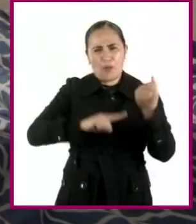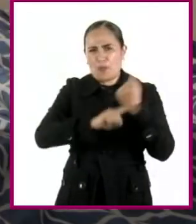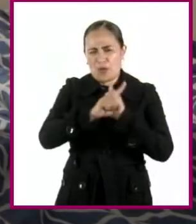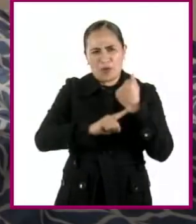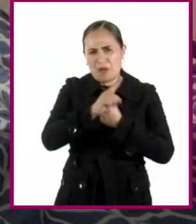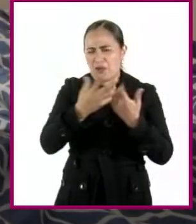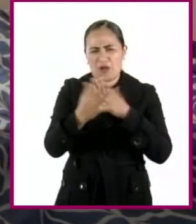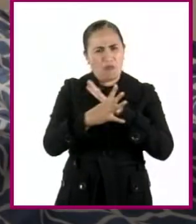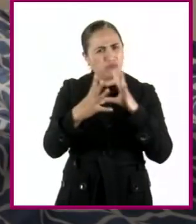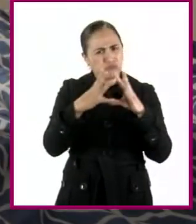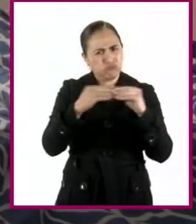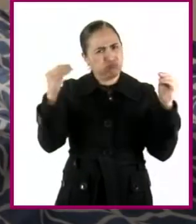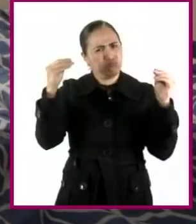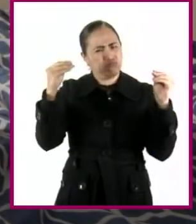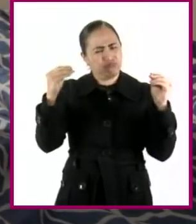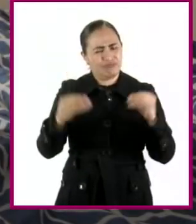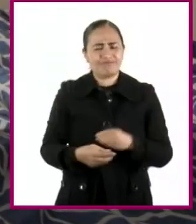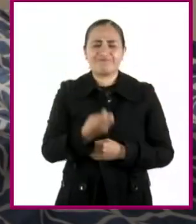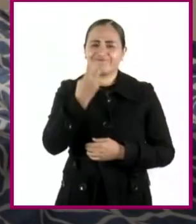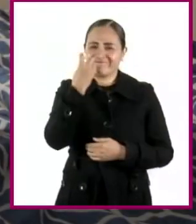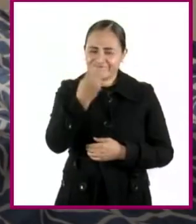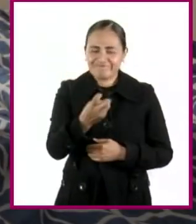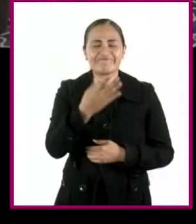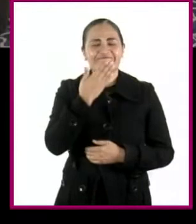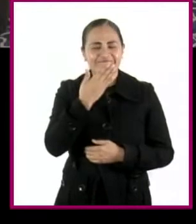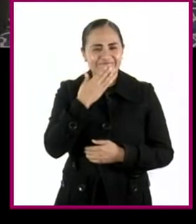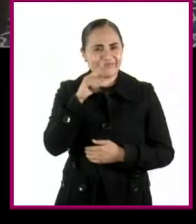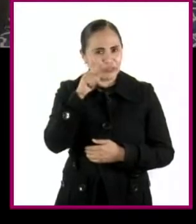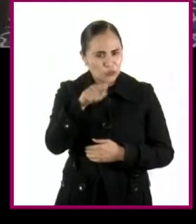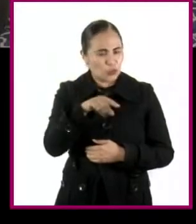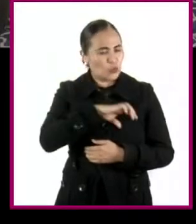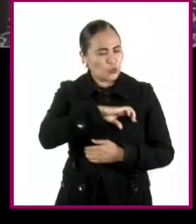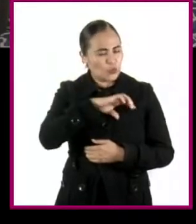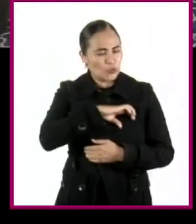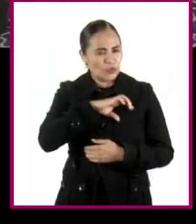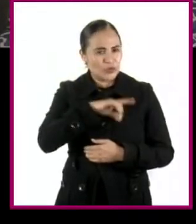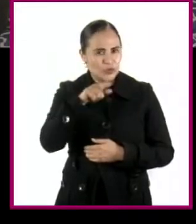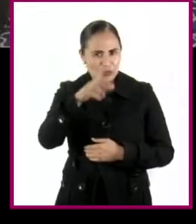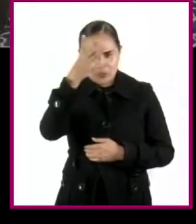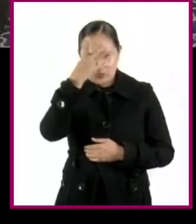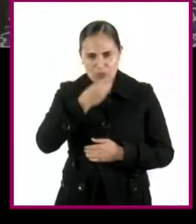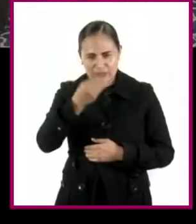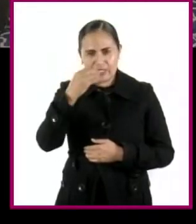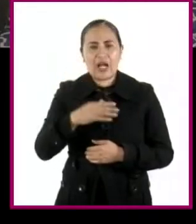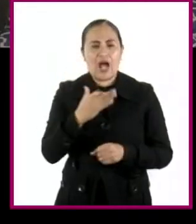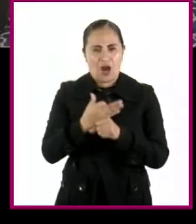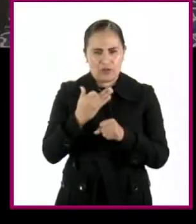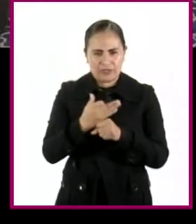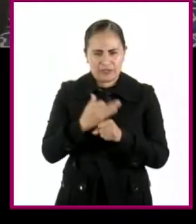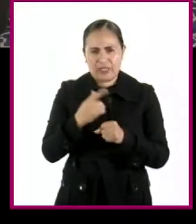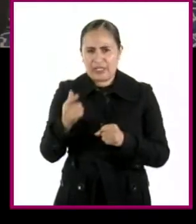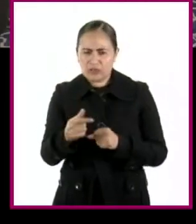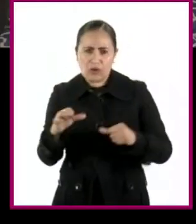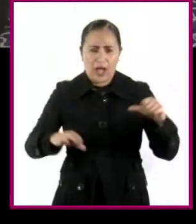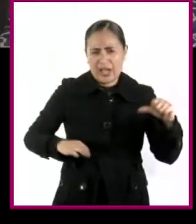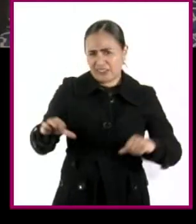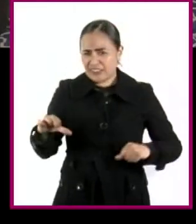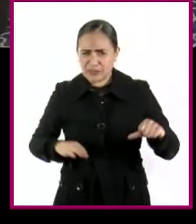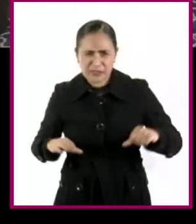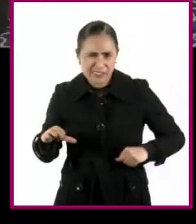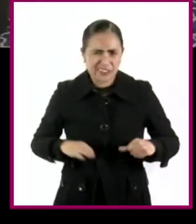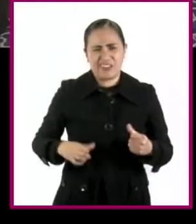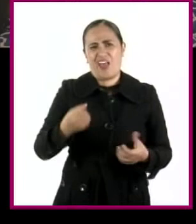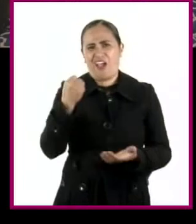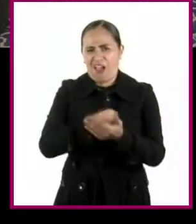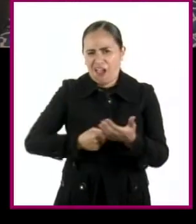cargando. Exactamente, mi querida y hermosa Citlali. Va más allá de una coreografía, por lo que no es una actividad agresiva, pues